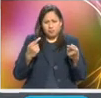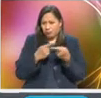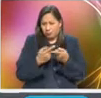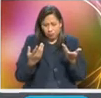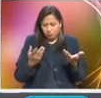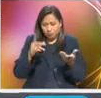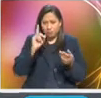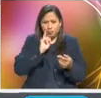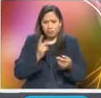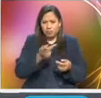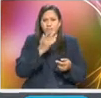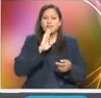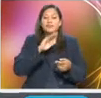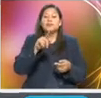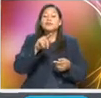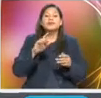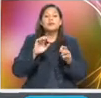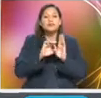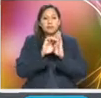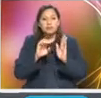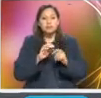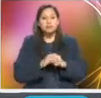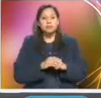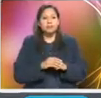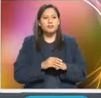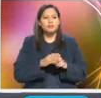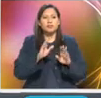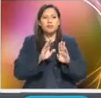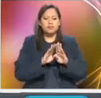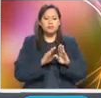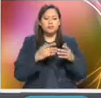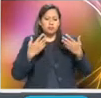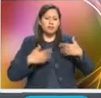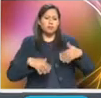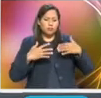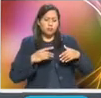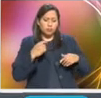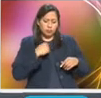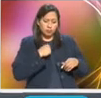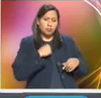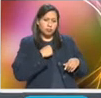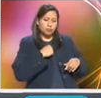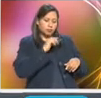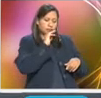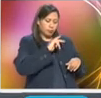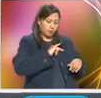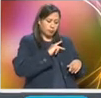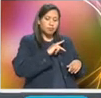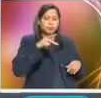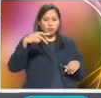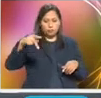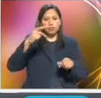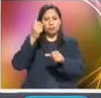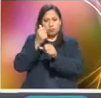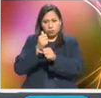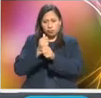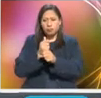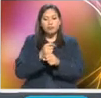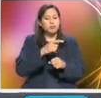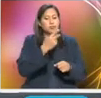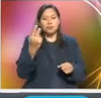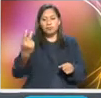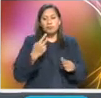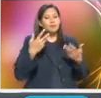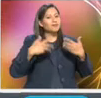que hay como posición en los dolores? Bueno, el dolor en cada persona es igual de